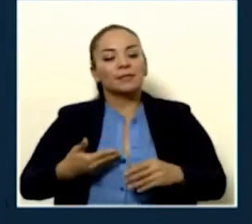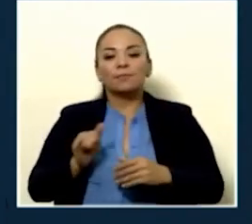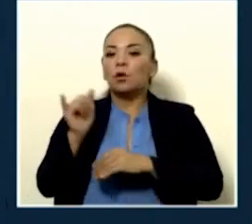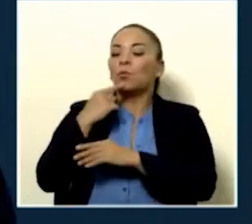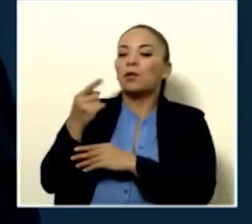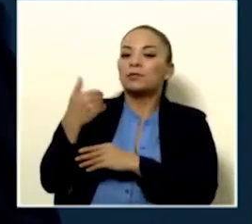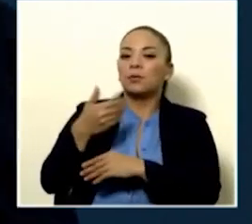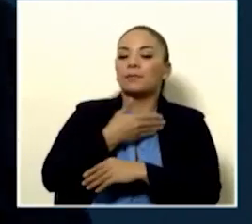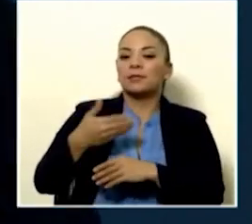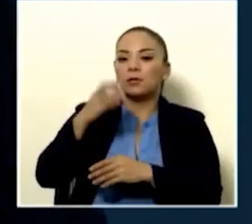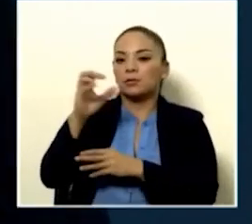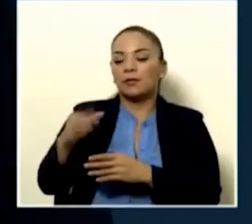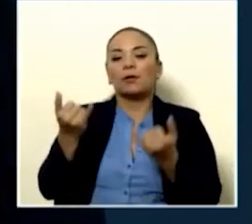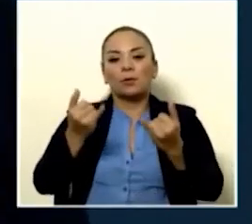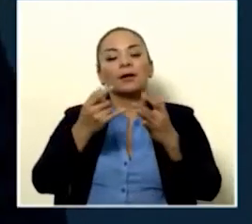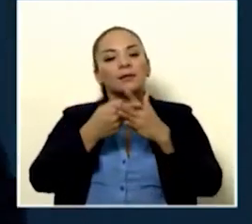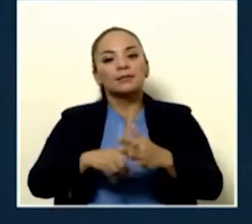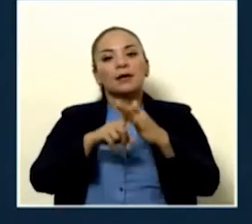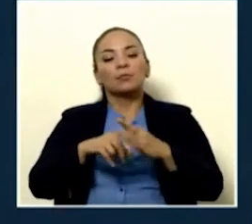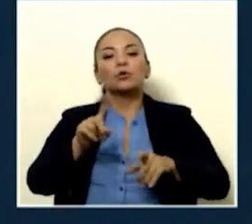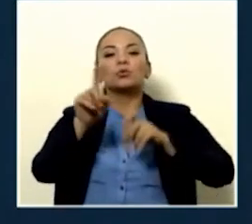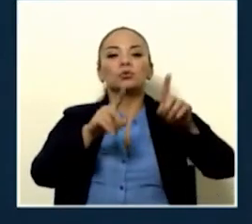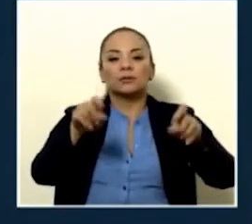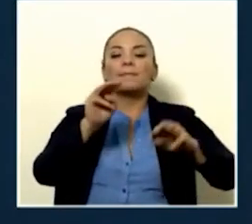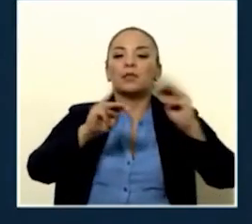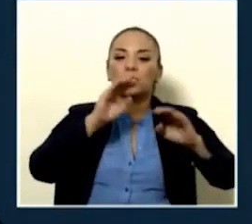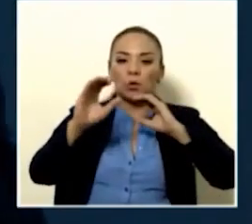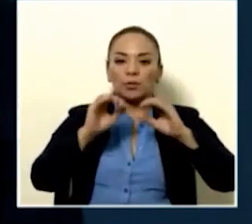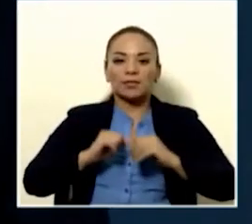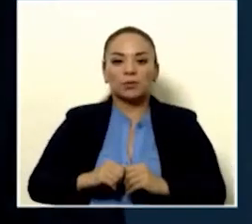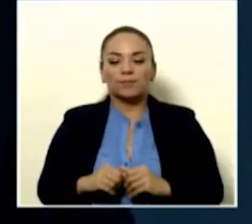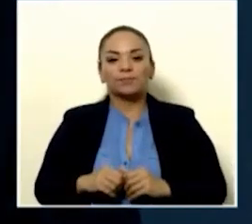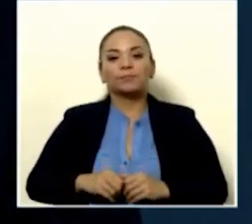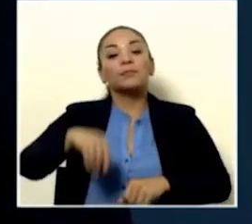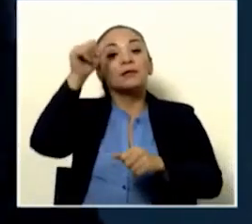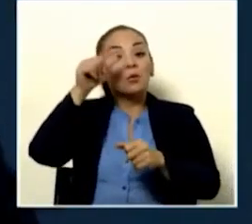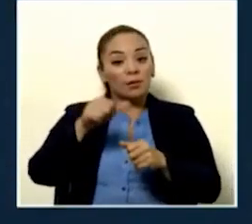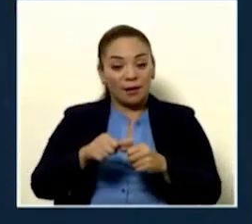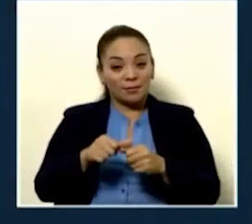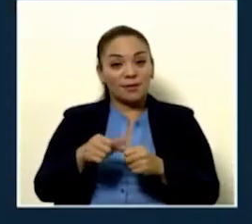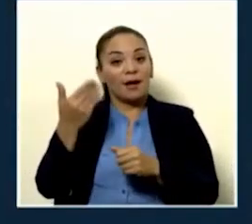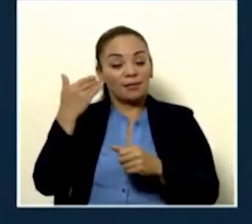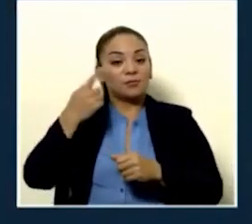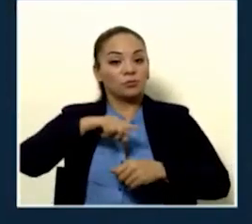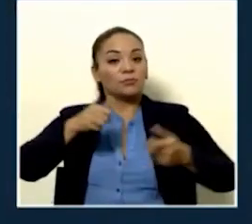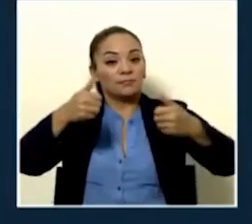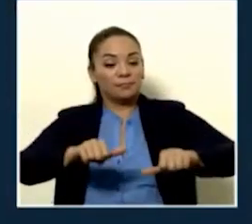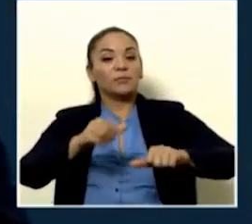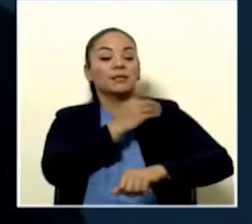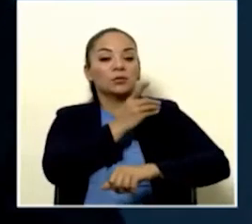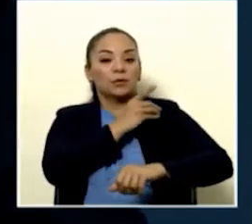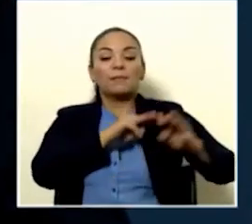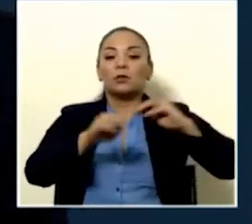el presidente de la República, a partir de este momento iniciamos con las consultas de los medios de comunicación. Recordarles que según lo acordado con los directores de medios